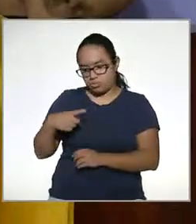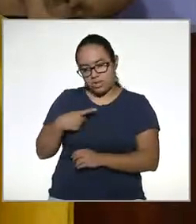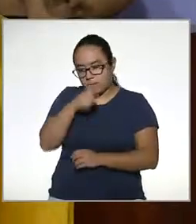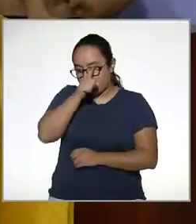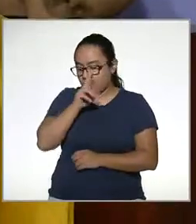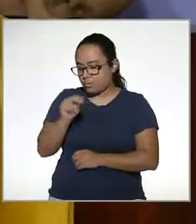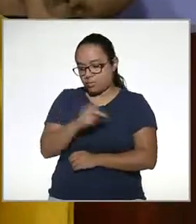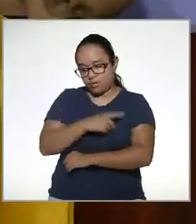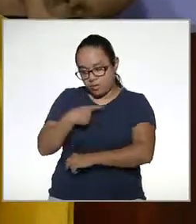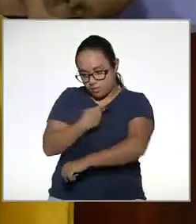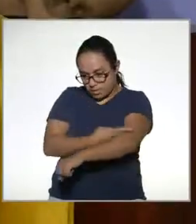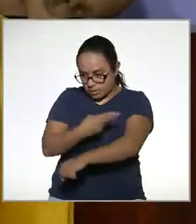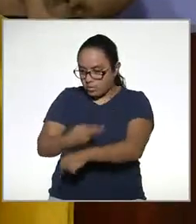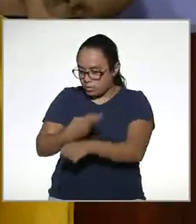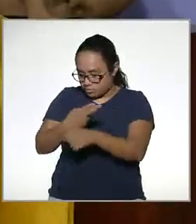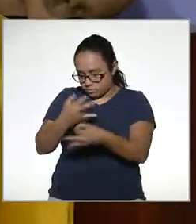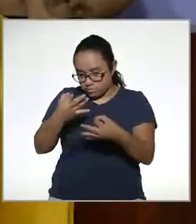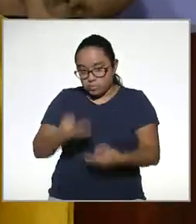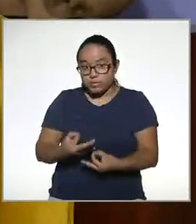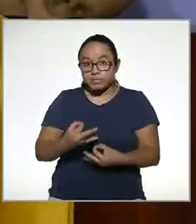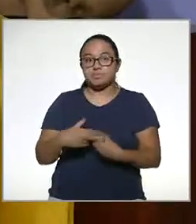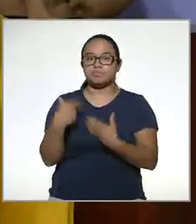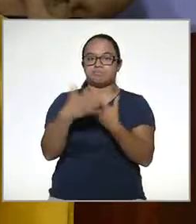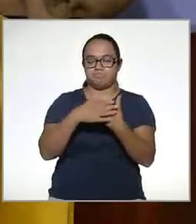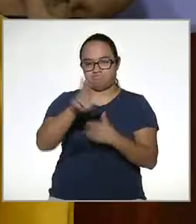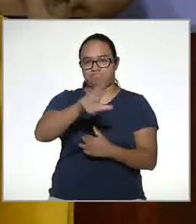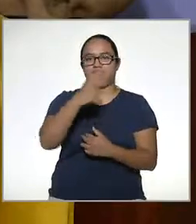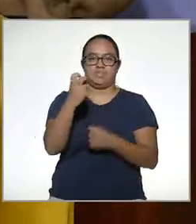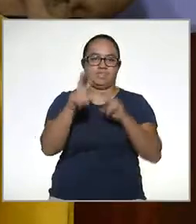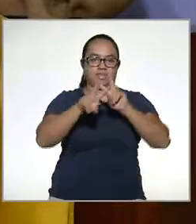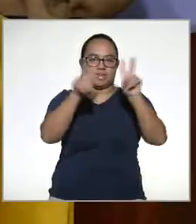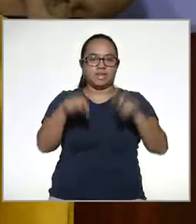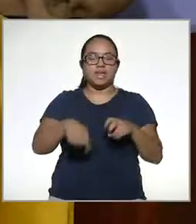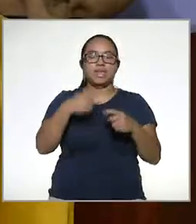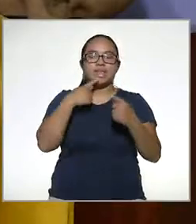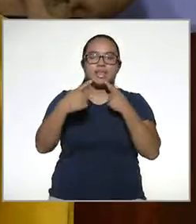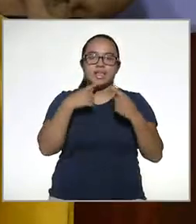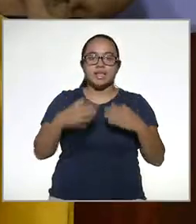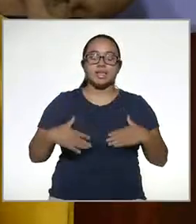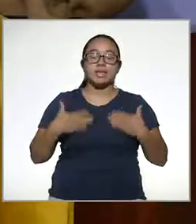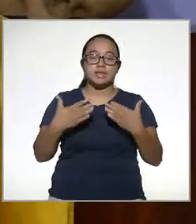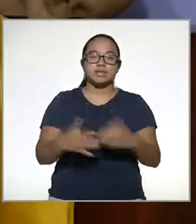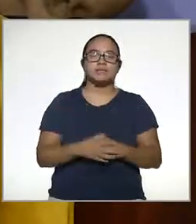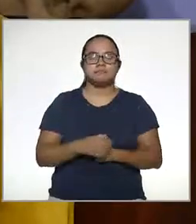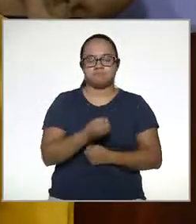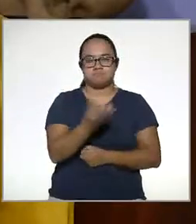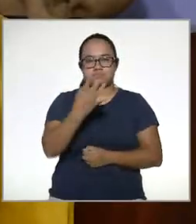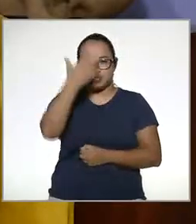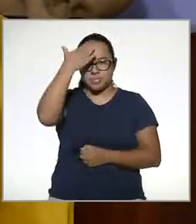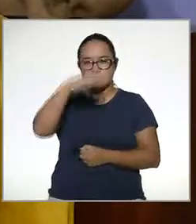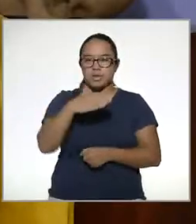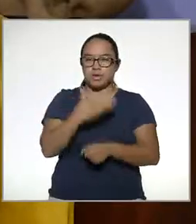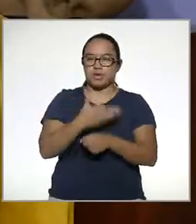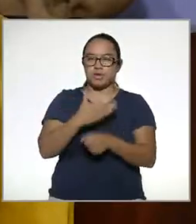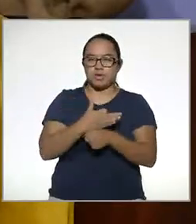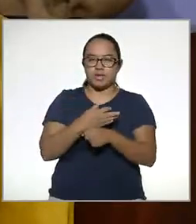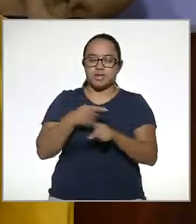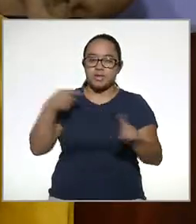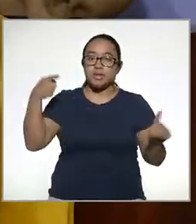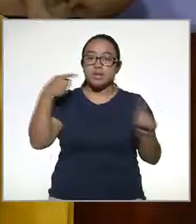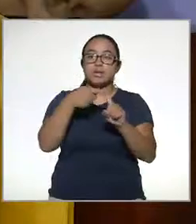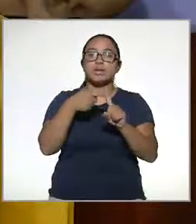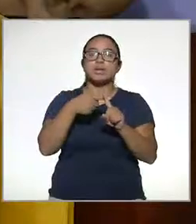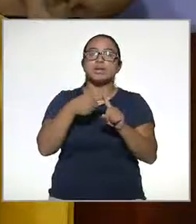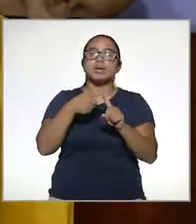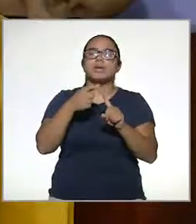debe imperar sobre todo? De eso vamos a hablar el próximo martes aquí en Diálogos en Confianza. Y como ustedes saben, en esta emisión dedicamos parte